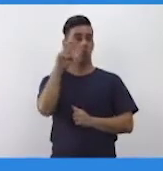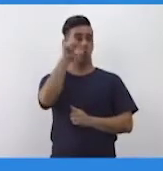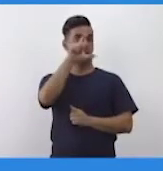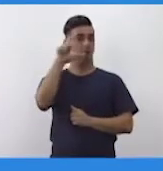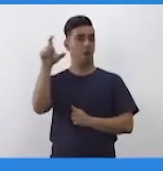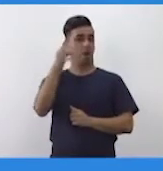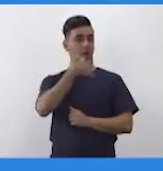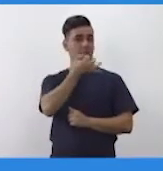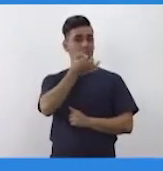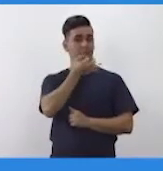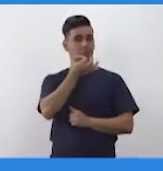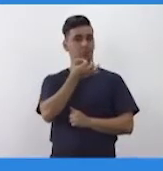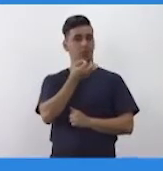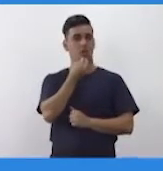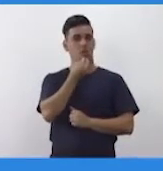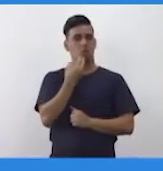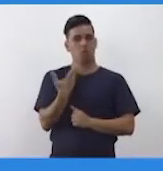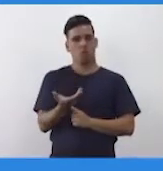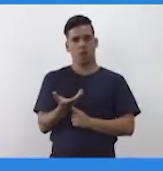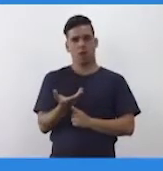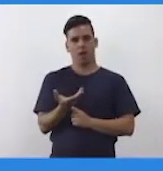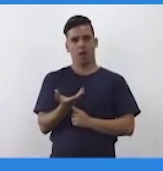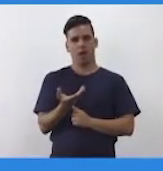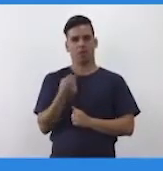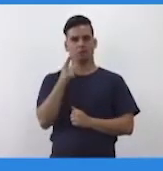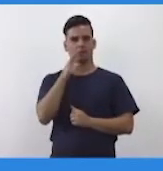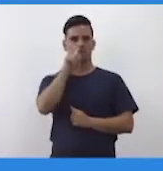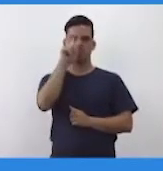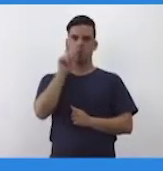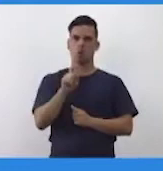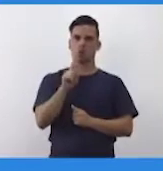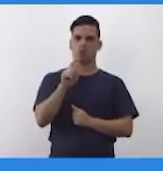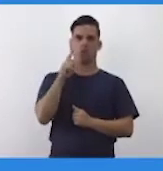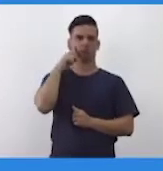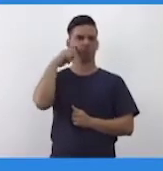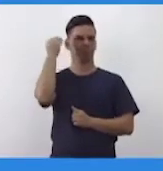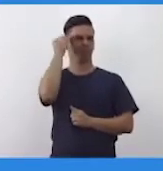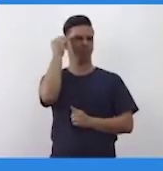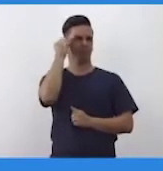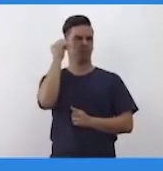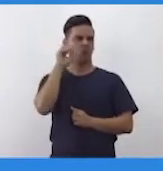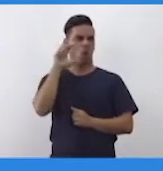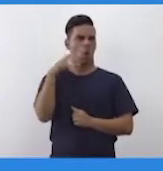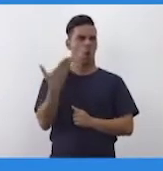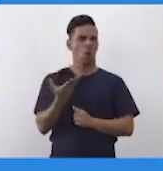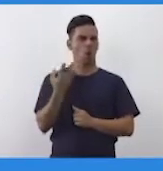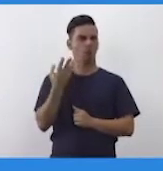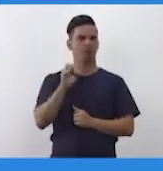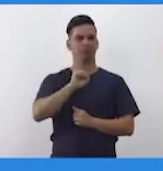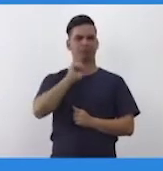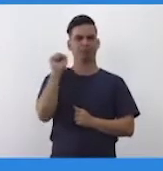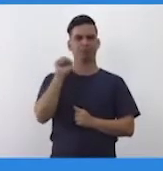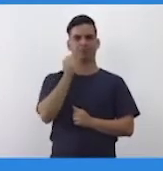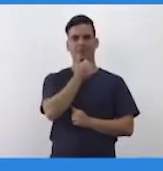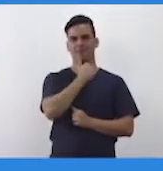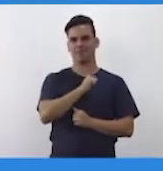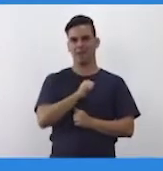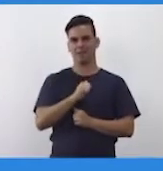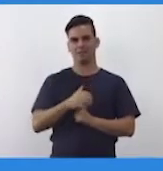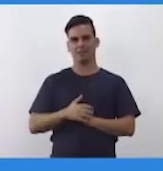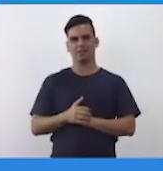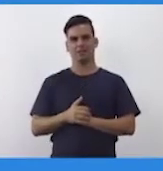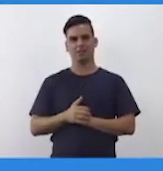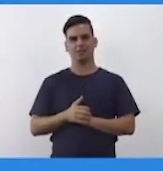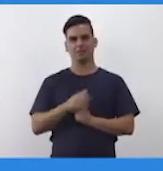puede provocarte, ¿cómo lo logro? Nada sencillo. Vamos a puntualizar del